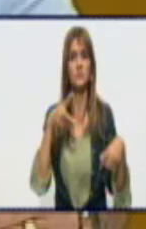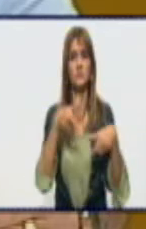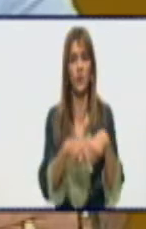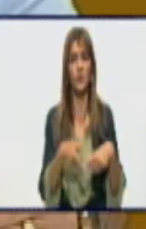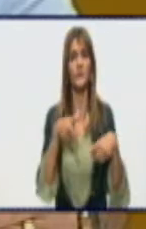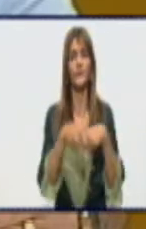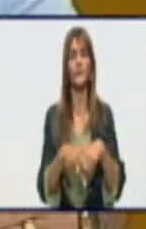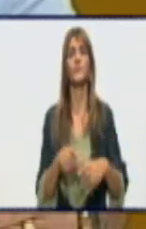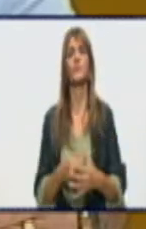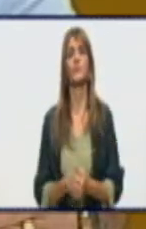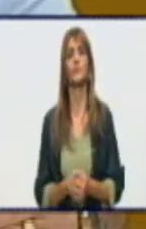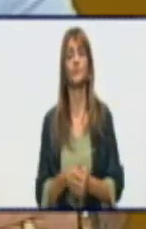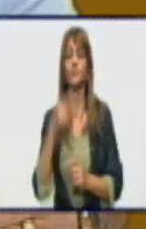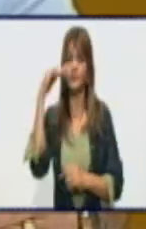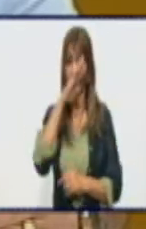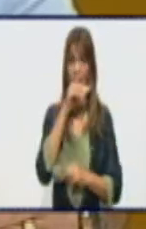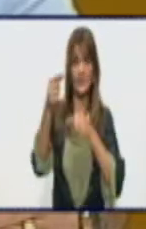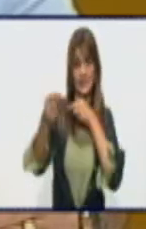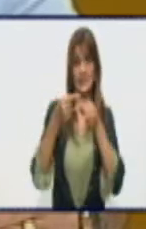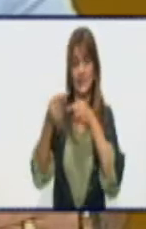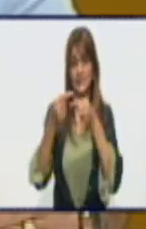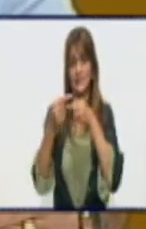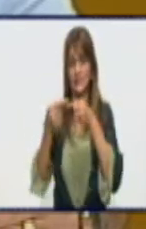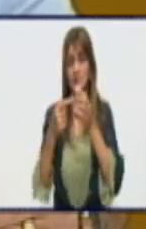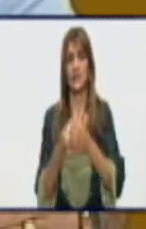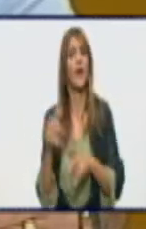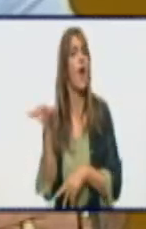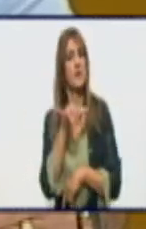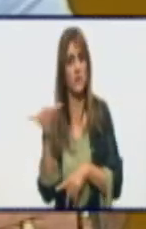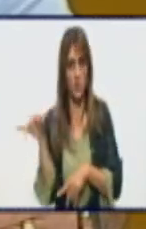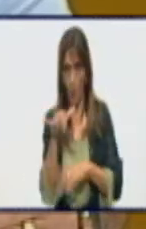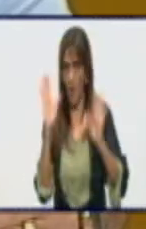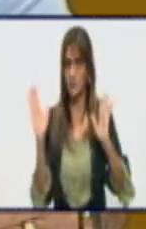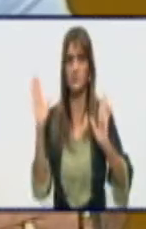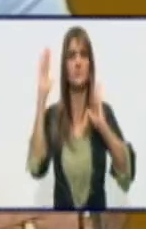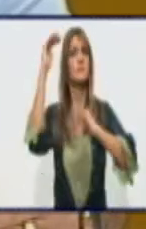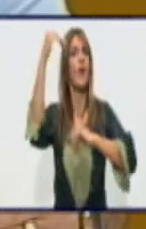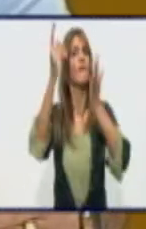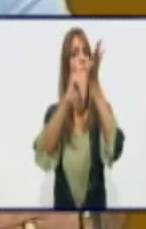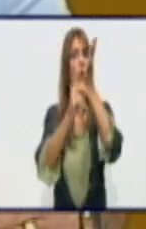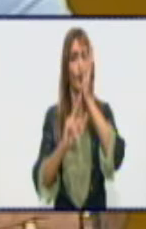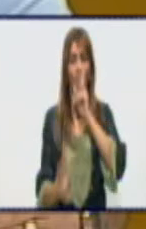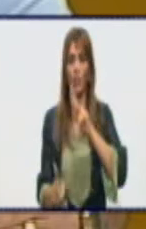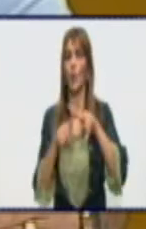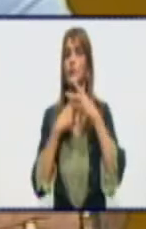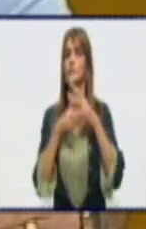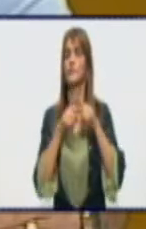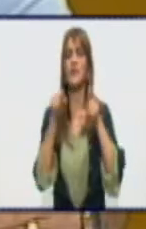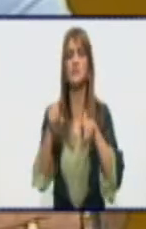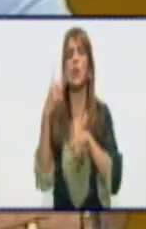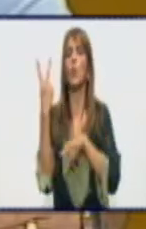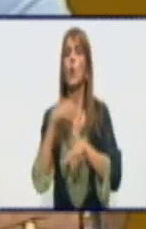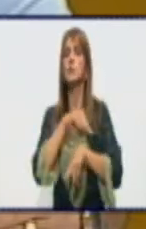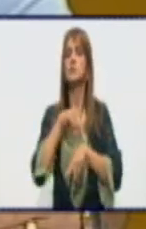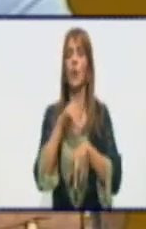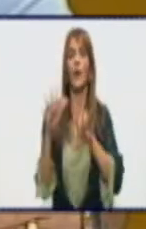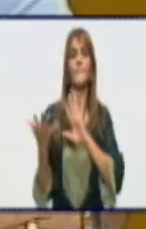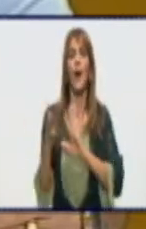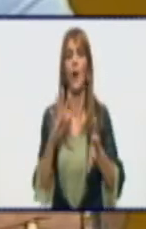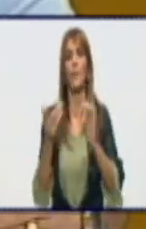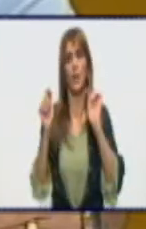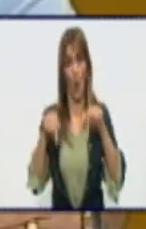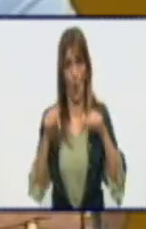de Monjará y Guisa 2 por mantenimiento propio a los transformadores de la subestación. Eso son unas 2 horas aproximadamente la afectación en el día de